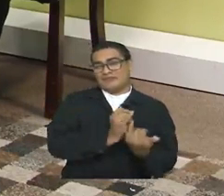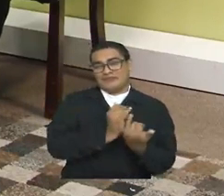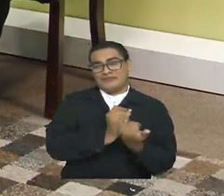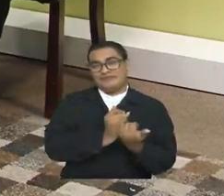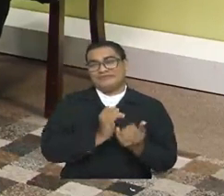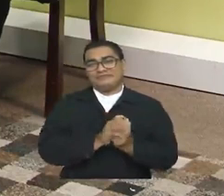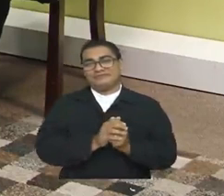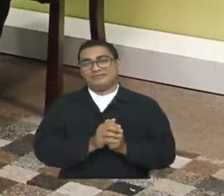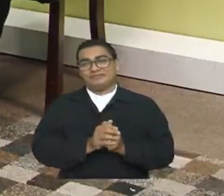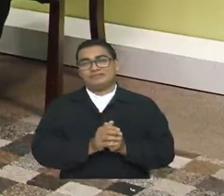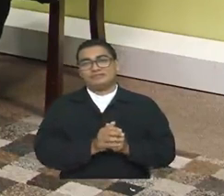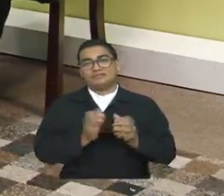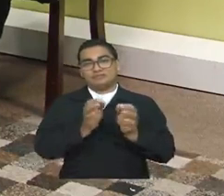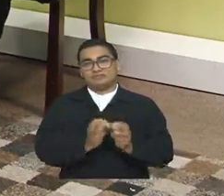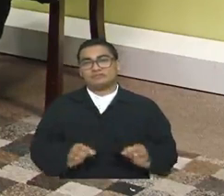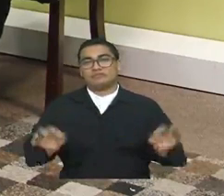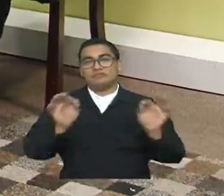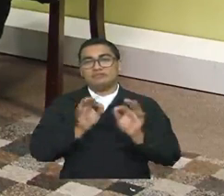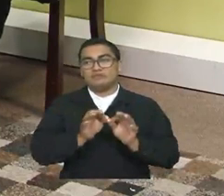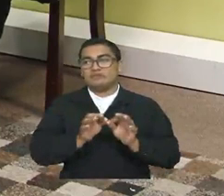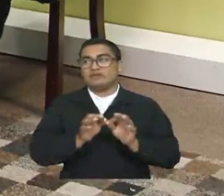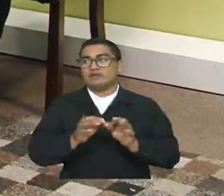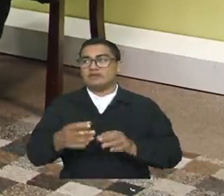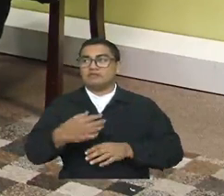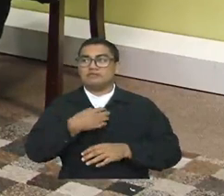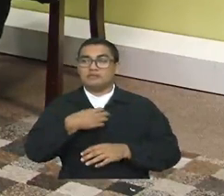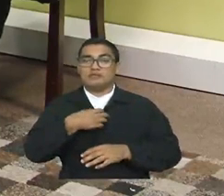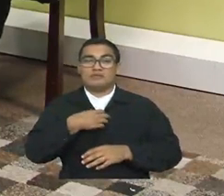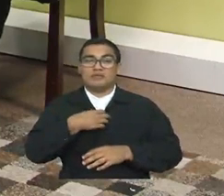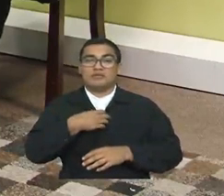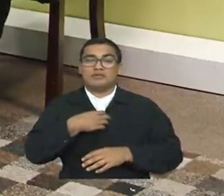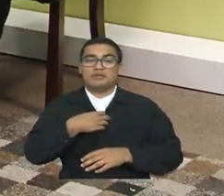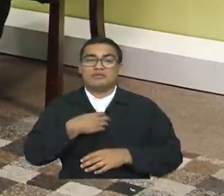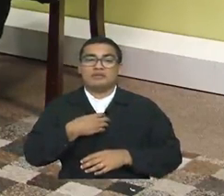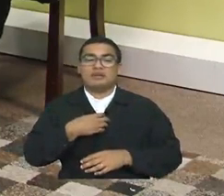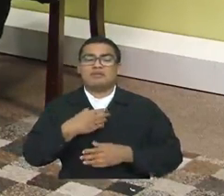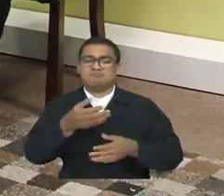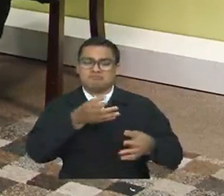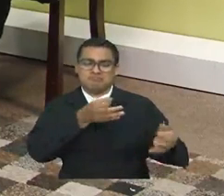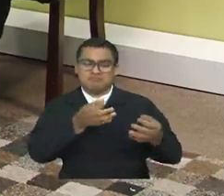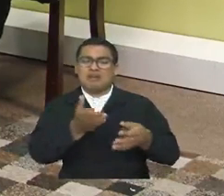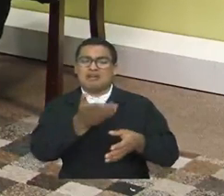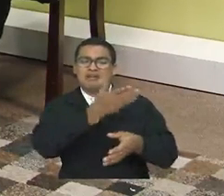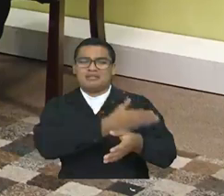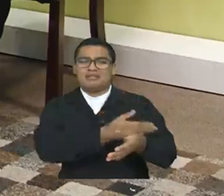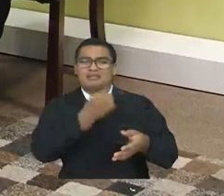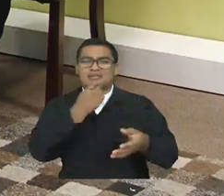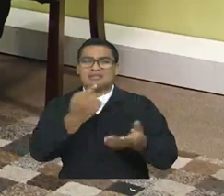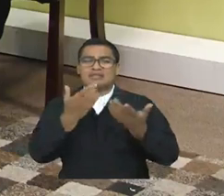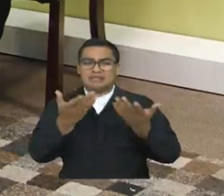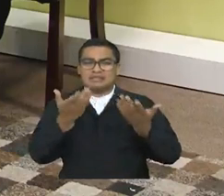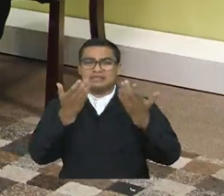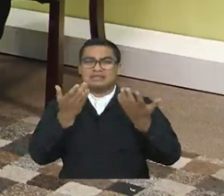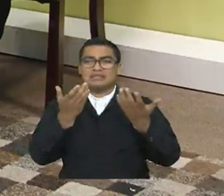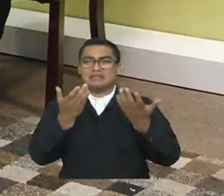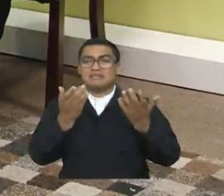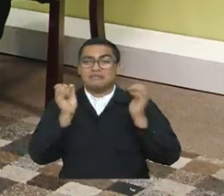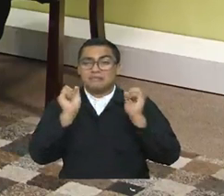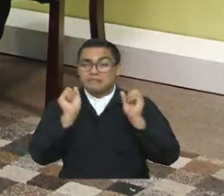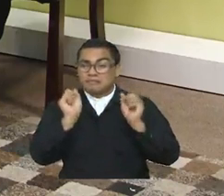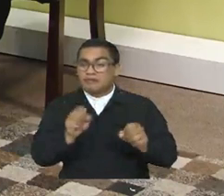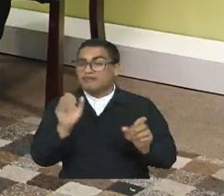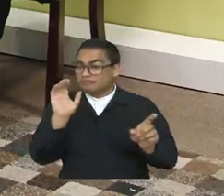entonces, no es recomendable someterte a ese estrés de estarte pesando diario. Sí, como te explicaba, plantearnos metas que vamos a